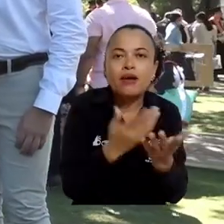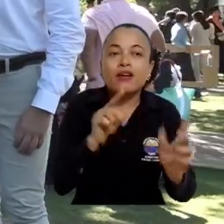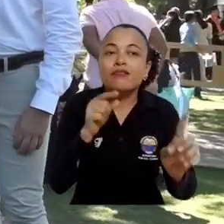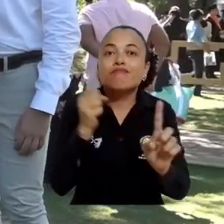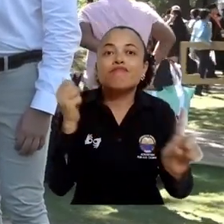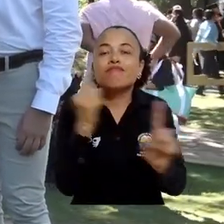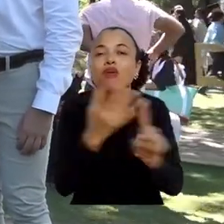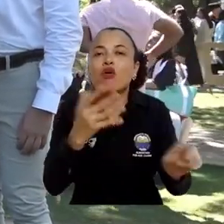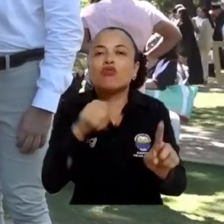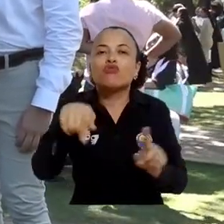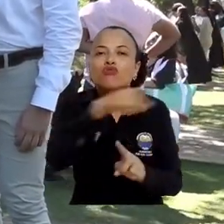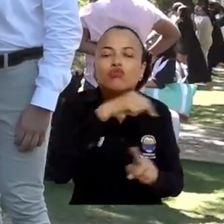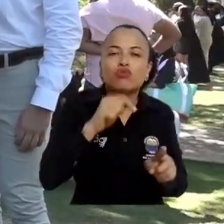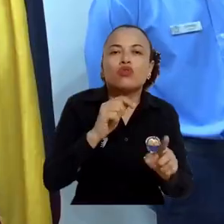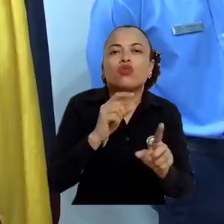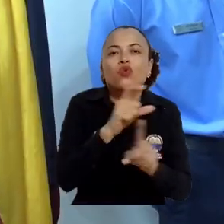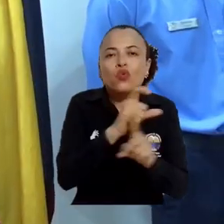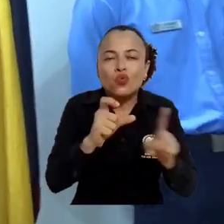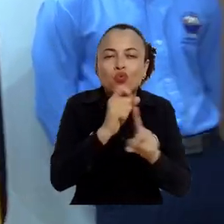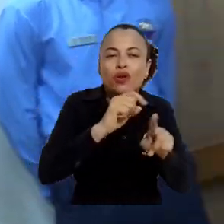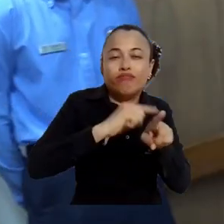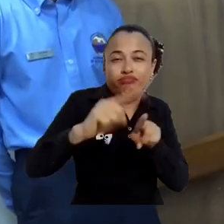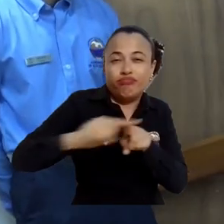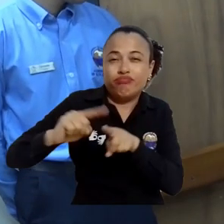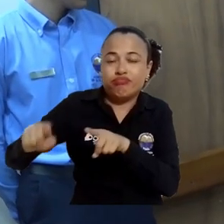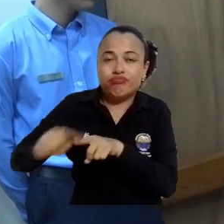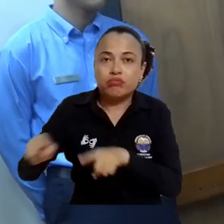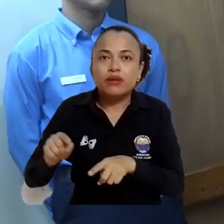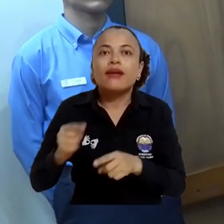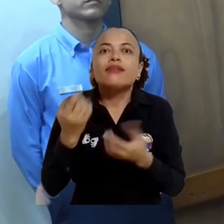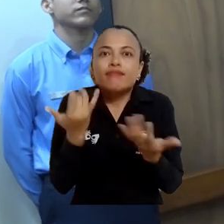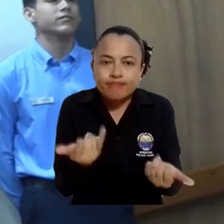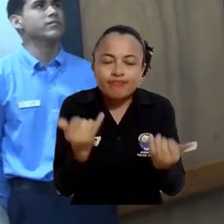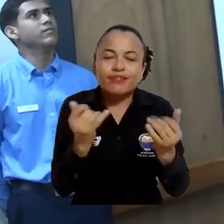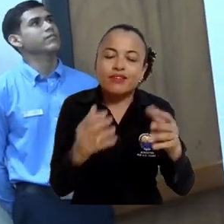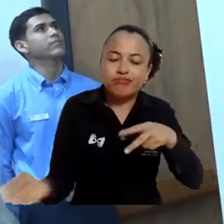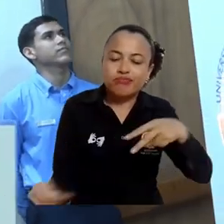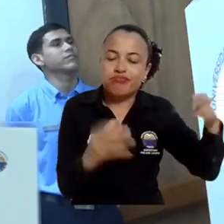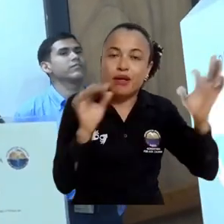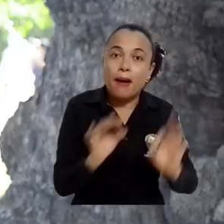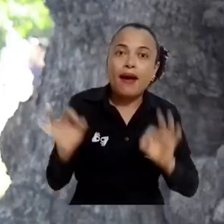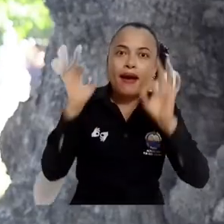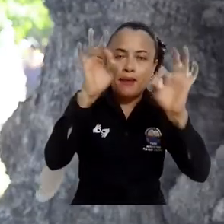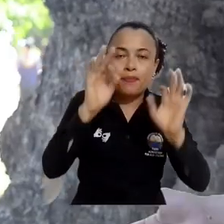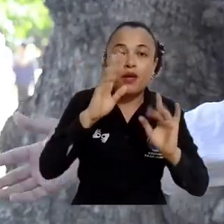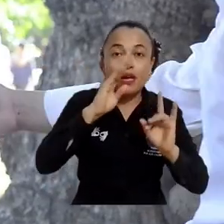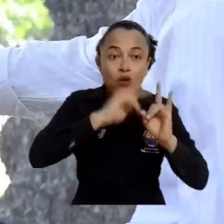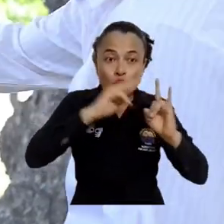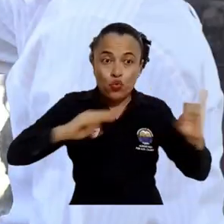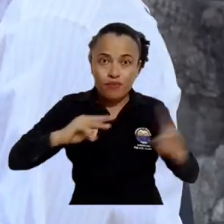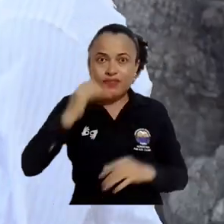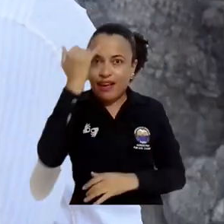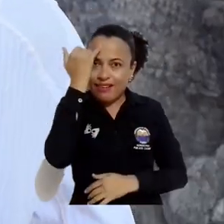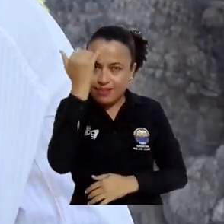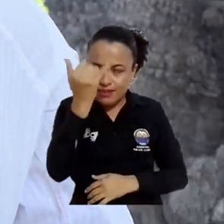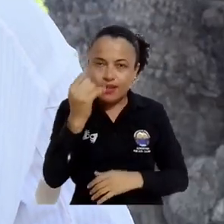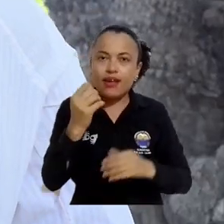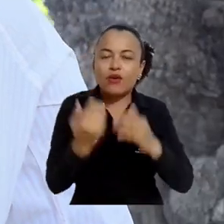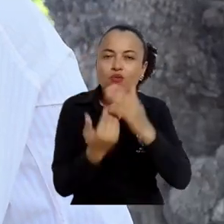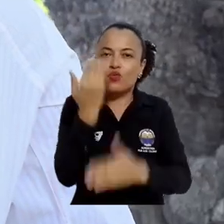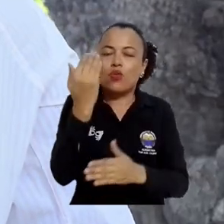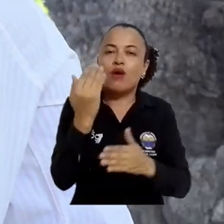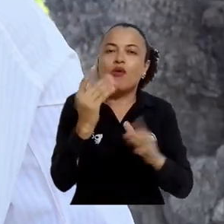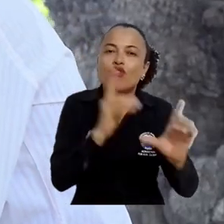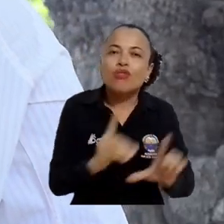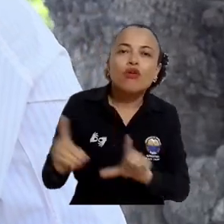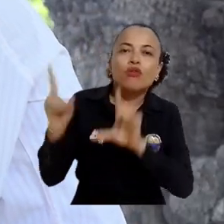la interculturalidad a través de una educación de alta calidad, la Alma Mater creó este programa académico en 2020, del cual hoy,